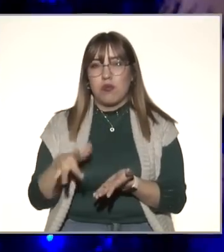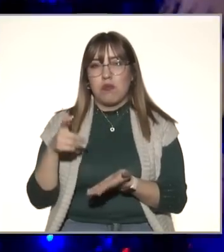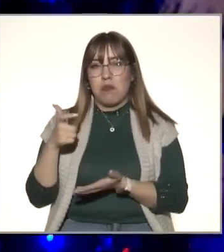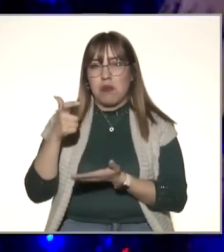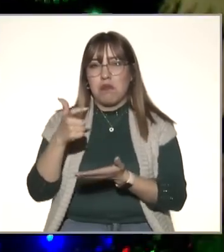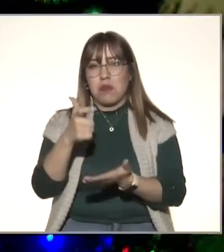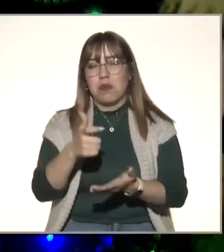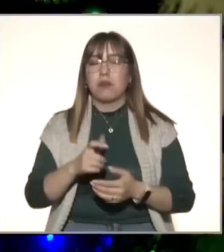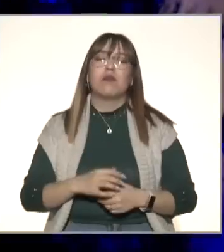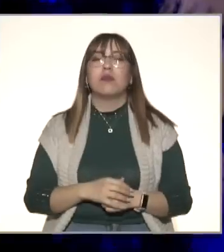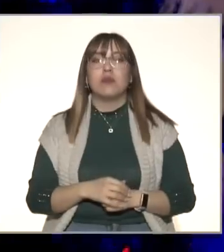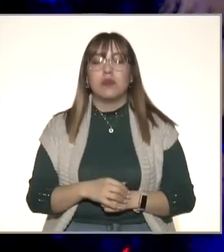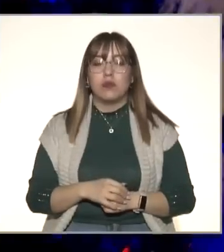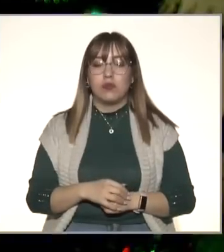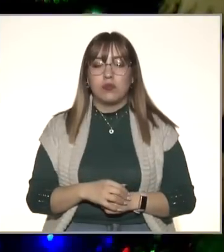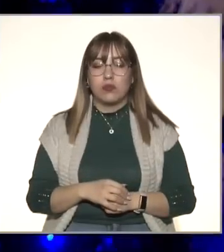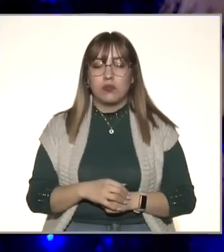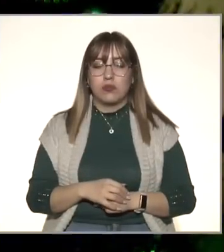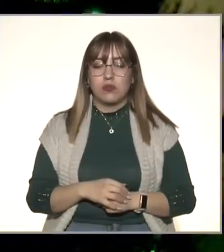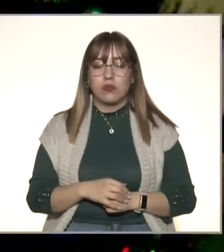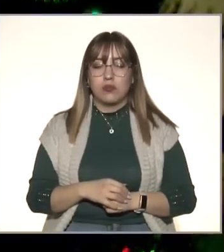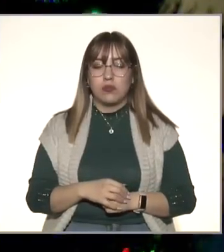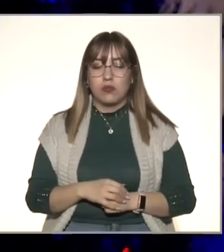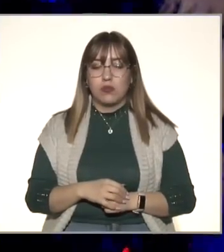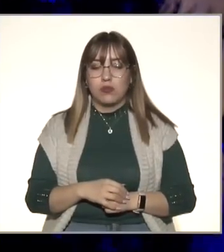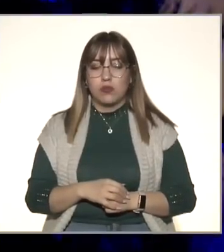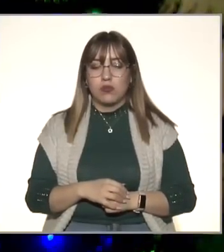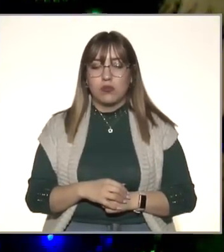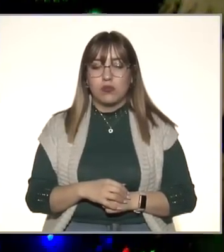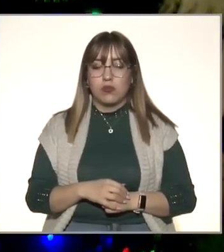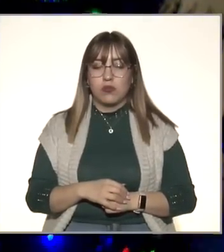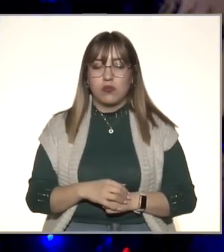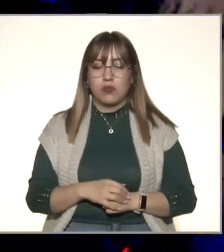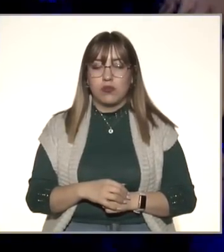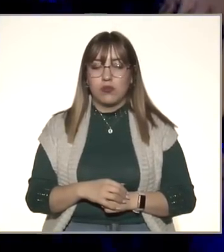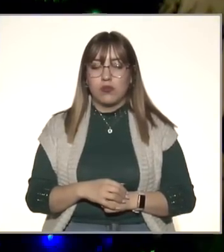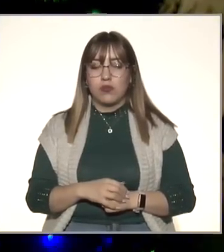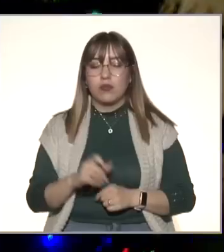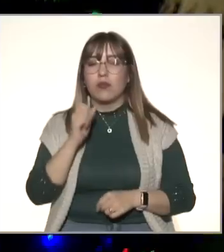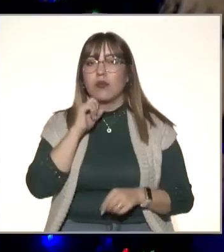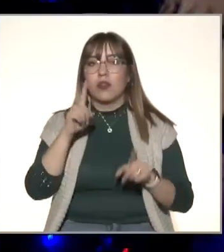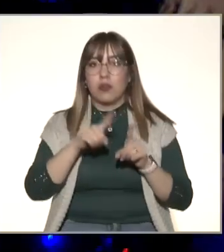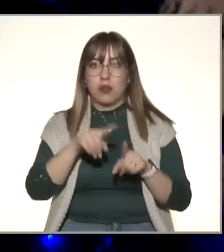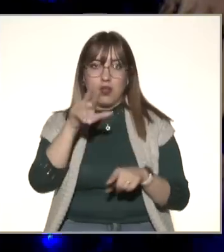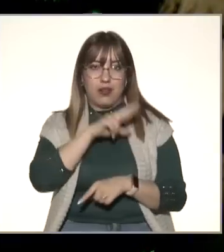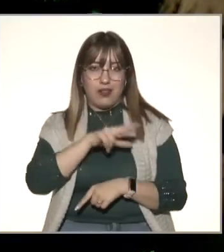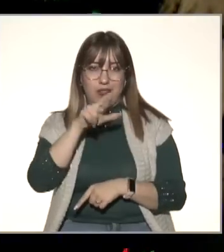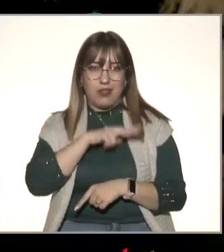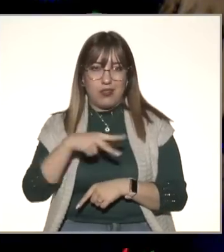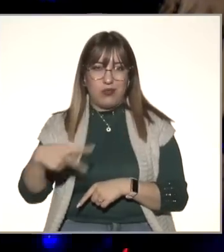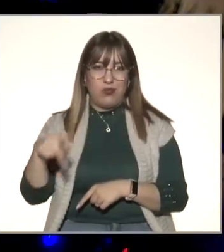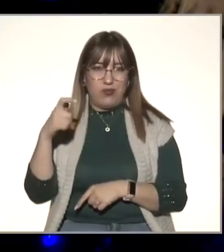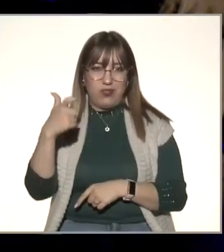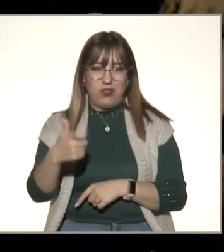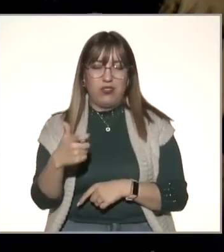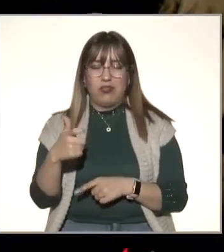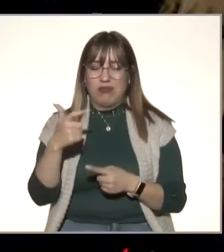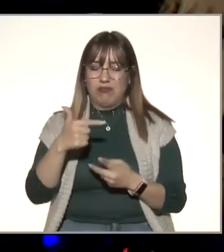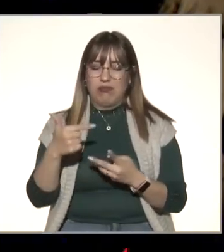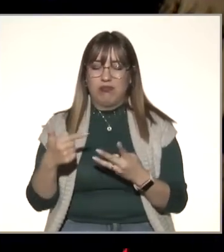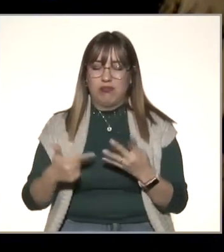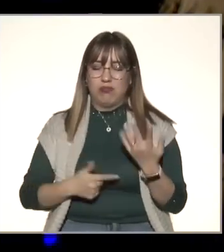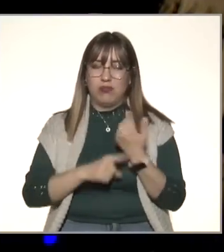y unas rentas. Fue también ese un problemita que se dio por ahí. Sí, cuando mi